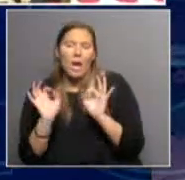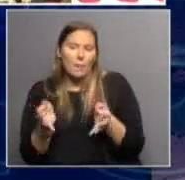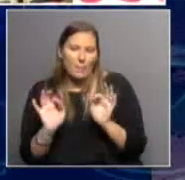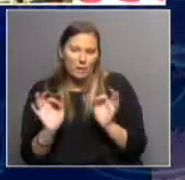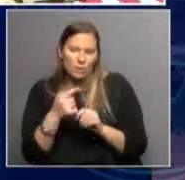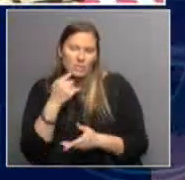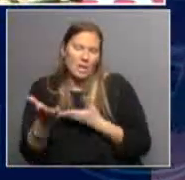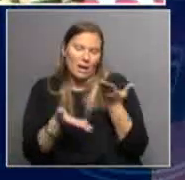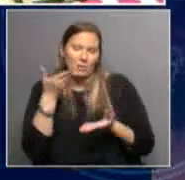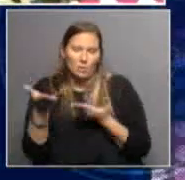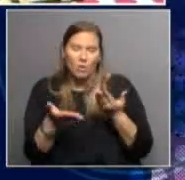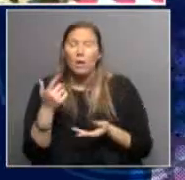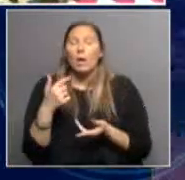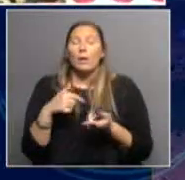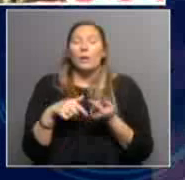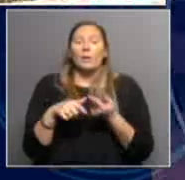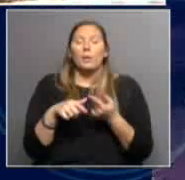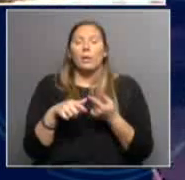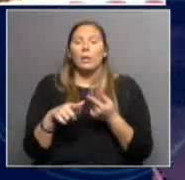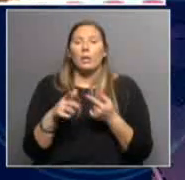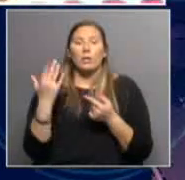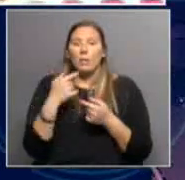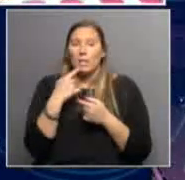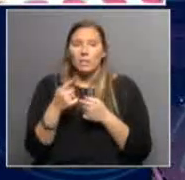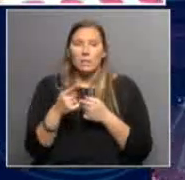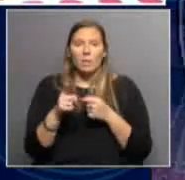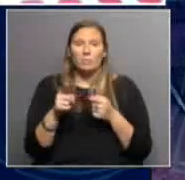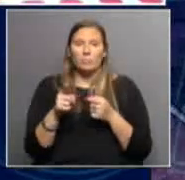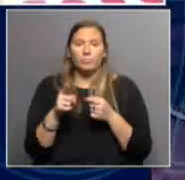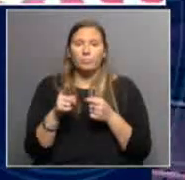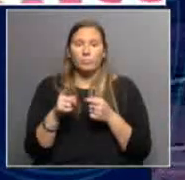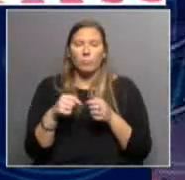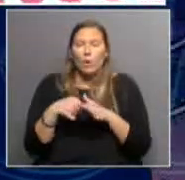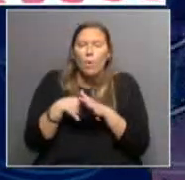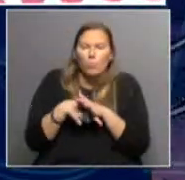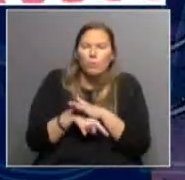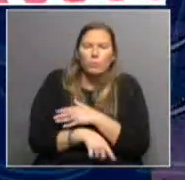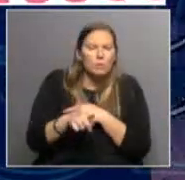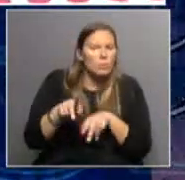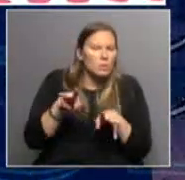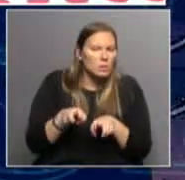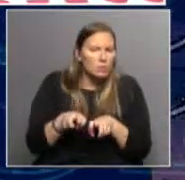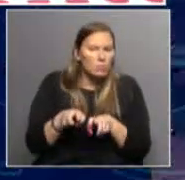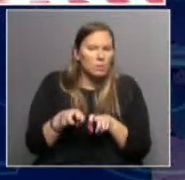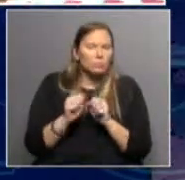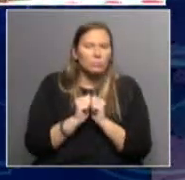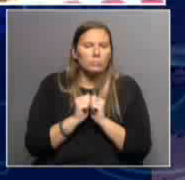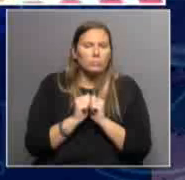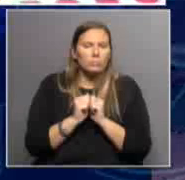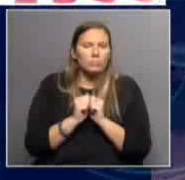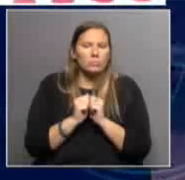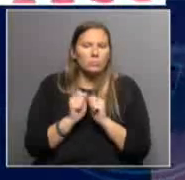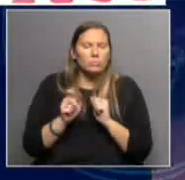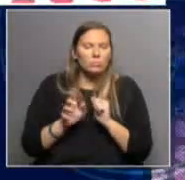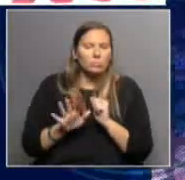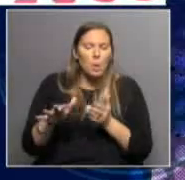Y en ese sentido, recién mencionabas algo de pasada, pero profundicemos un poquitín ahí. ¿Qué tan